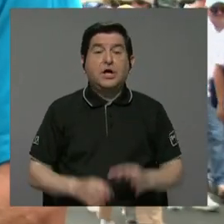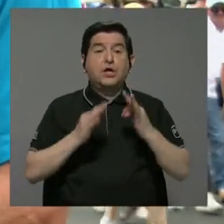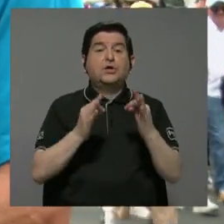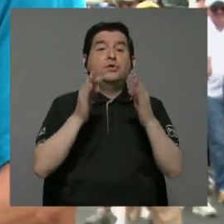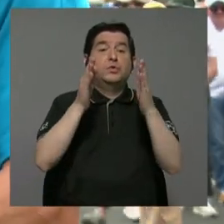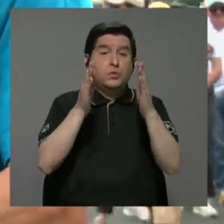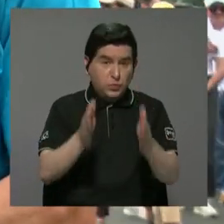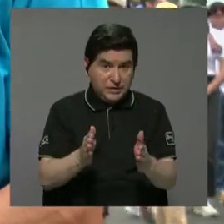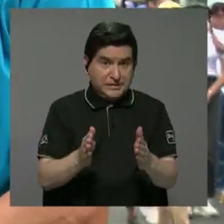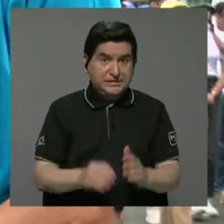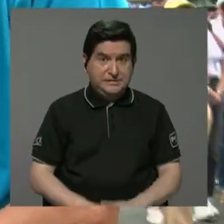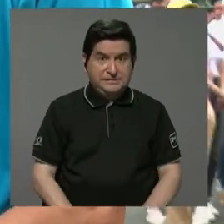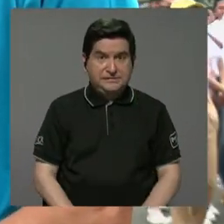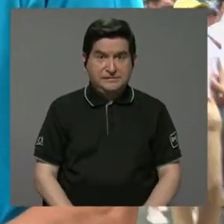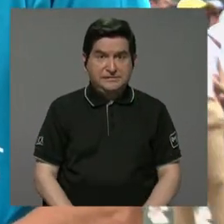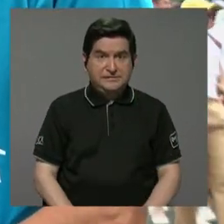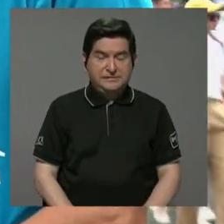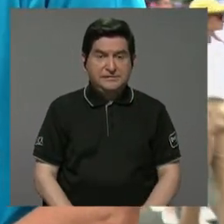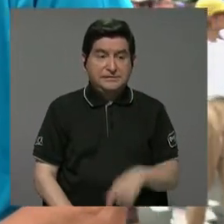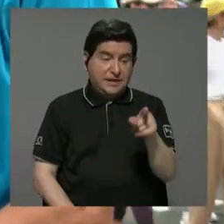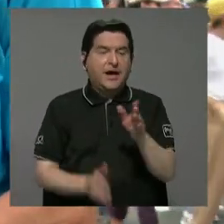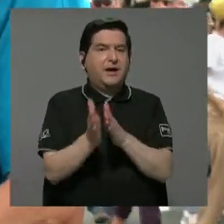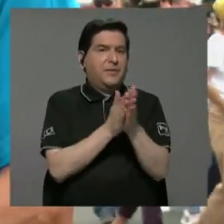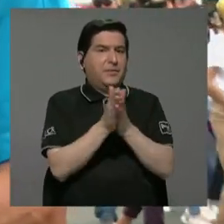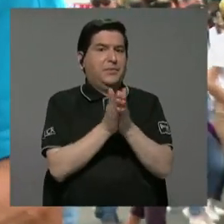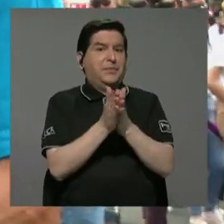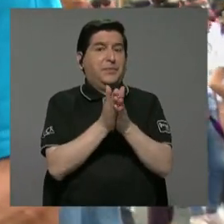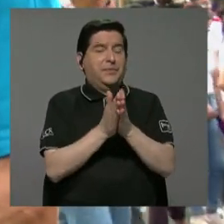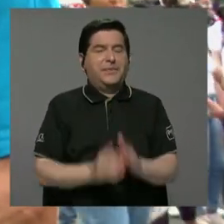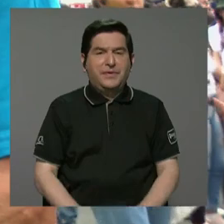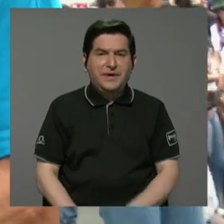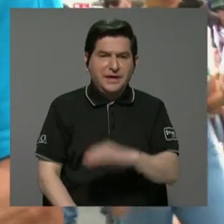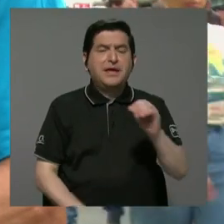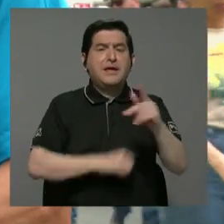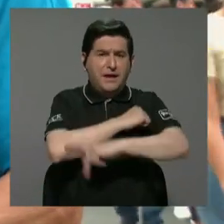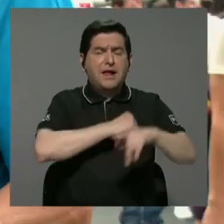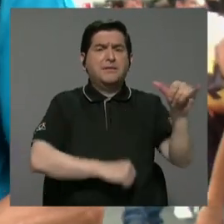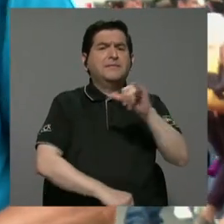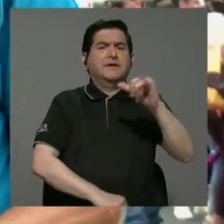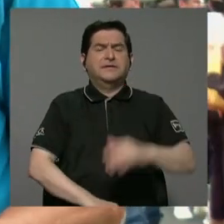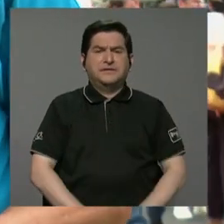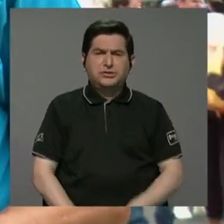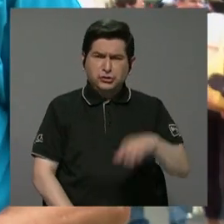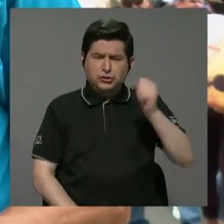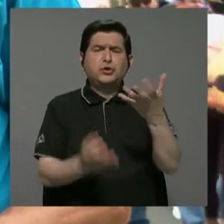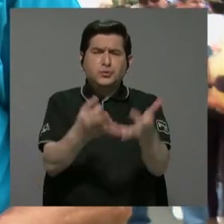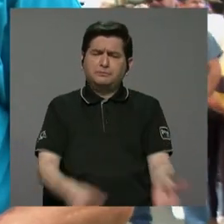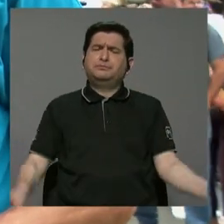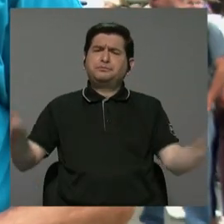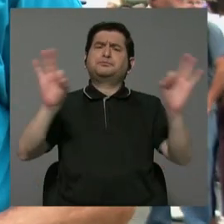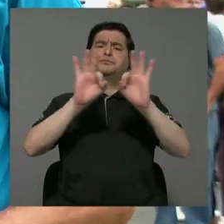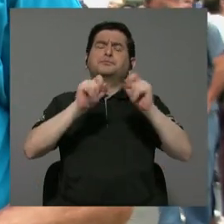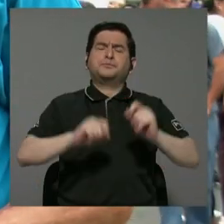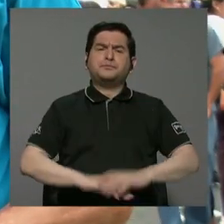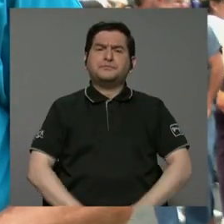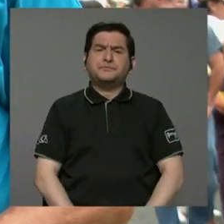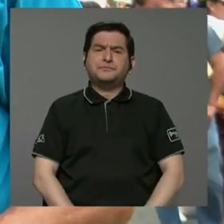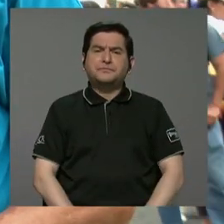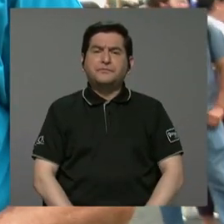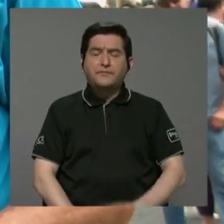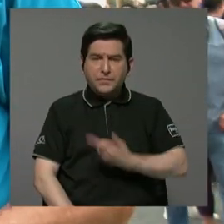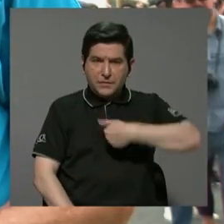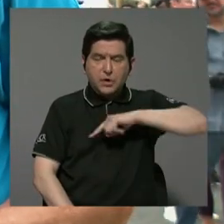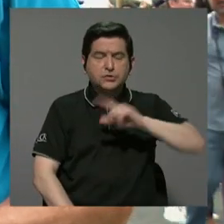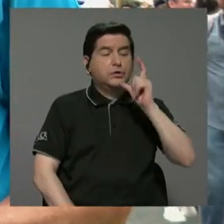turismo se aprovecha de eso y en sí el país. Sí, eso es importante, y tuvimos